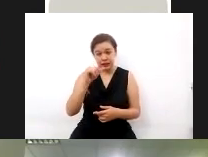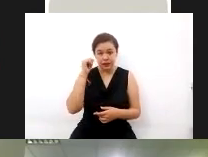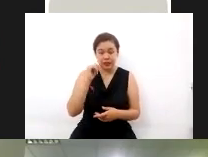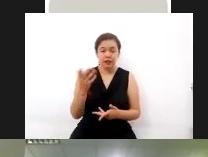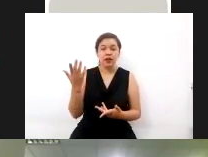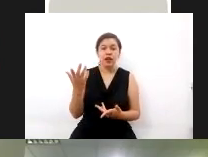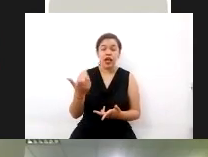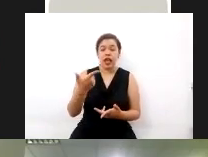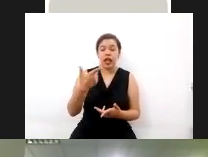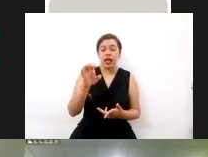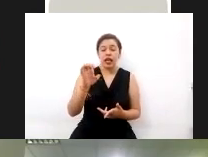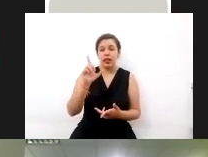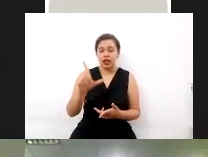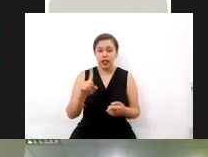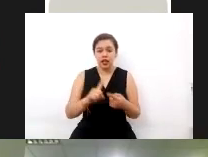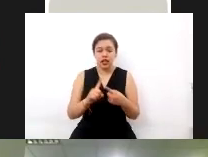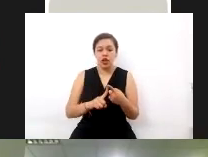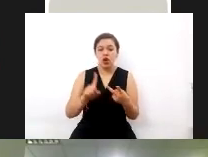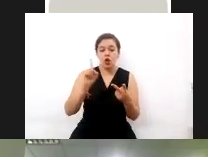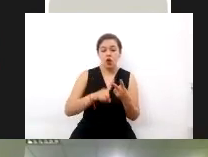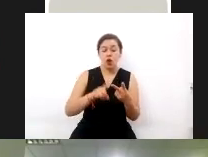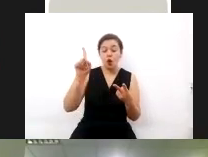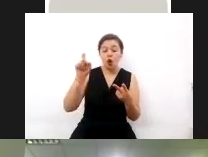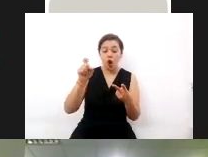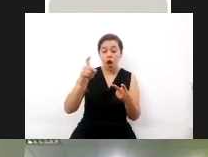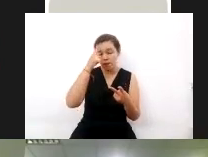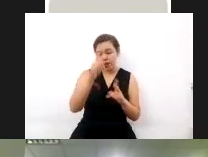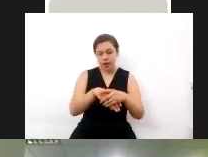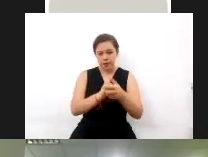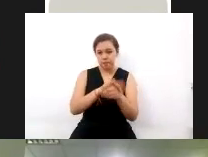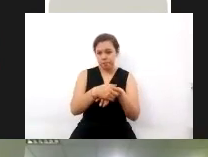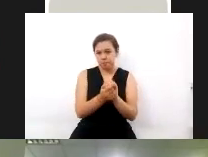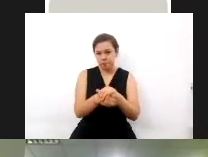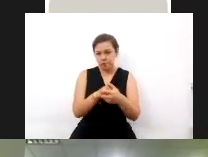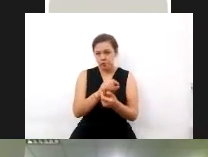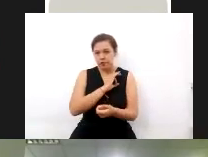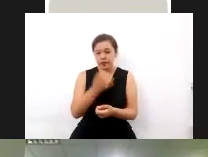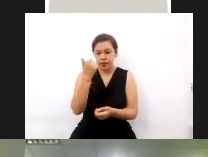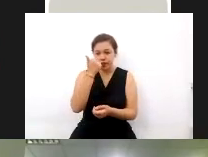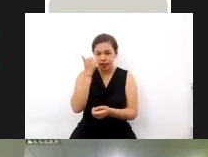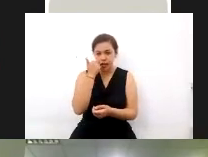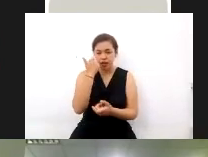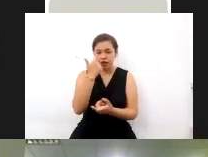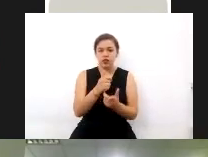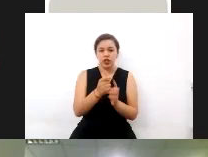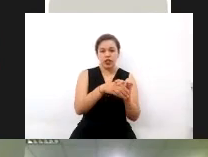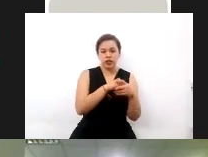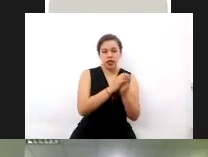a gel o a agua corriente y los insumos necesarios como jabón y toallas